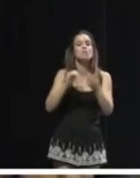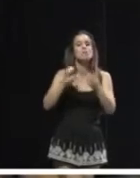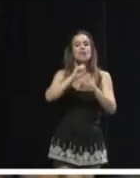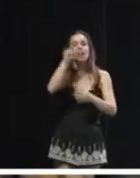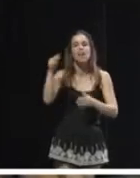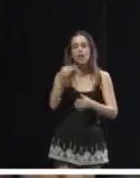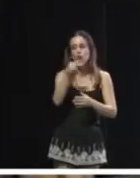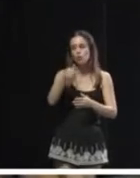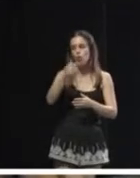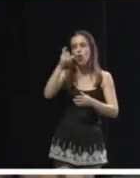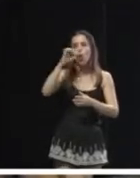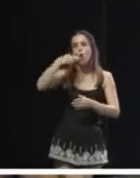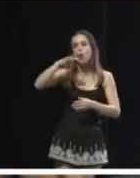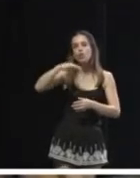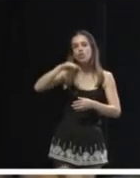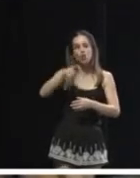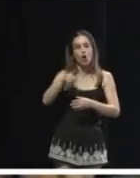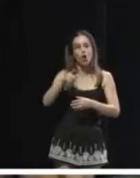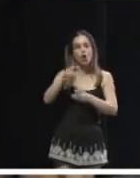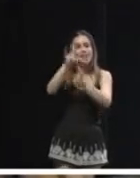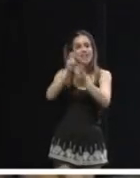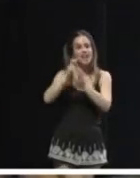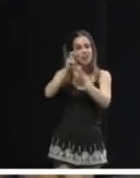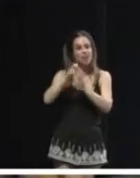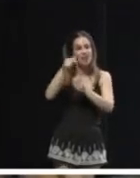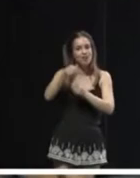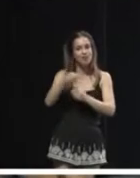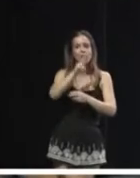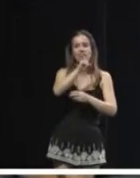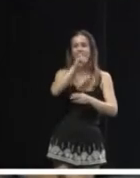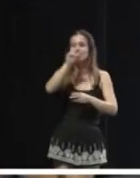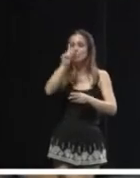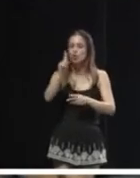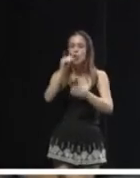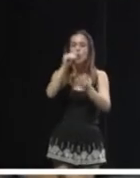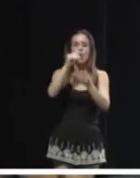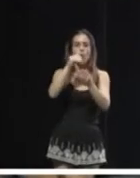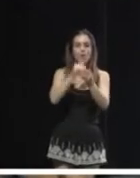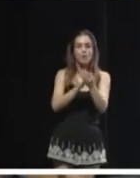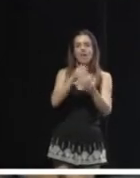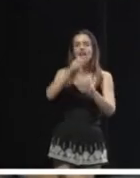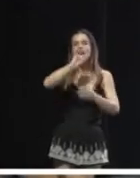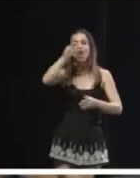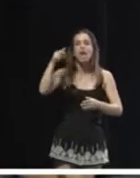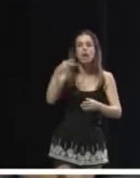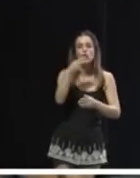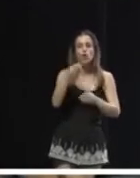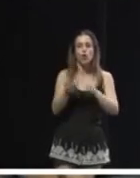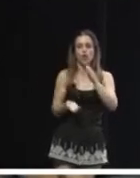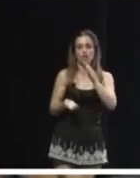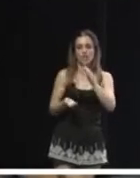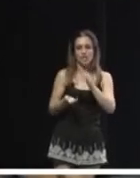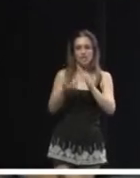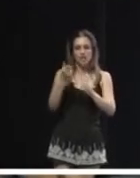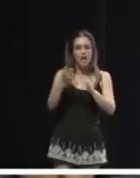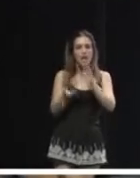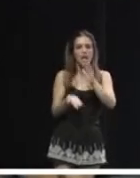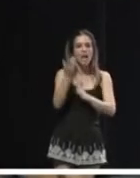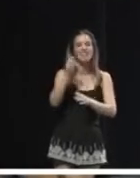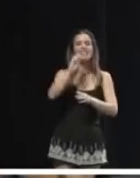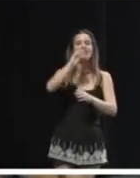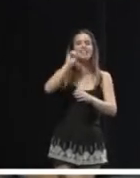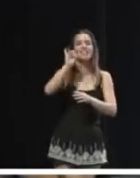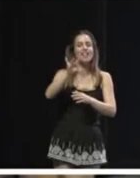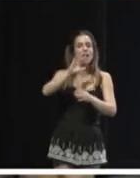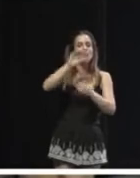el IRPF a las rentas salariales de 21.000 euros y hemos elevado la cuota a los 15.000 euros para